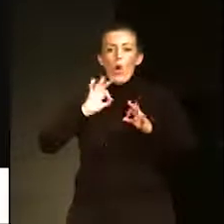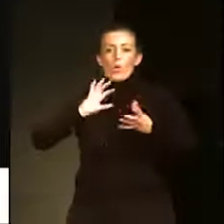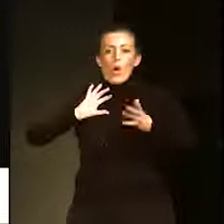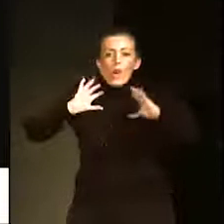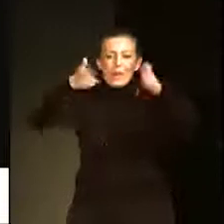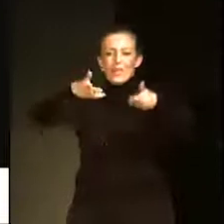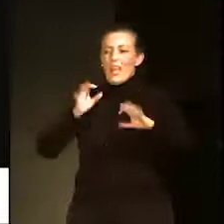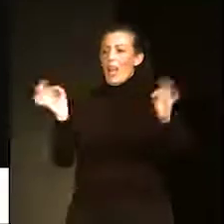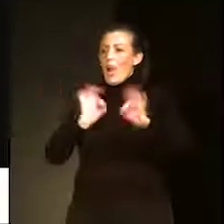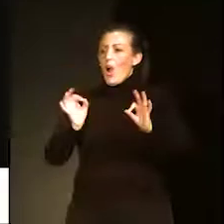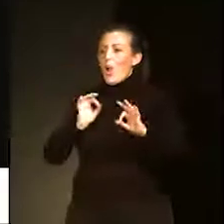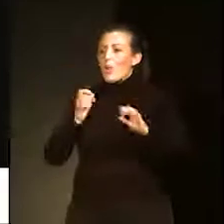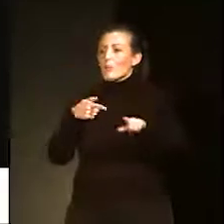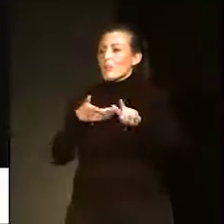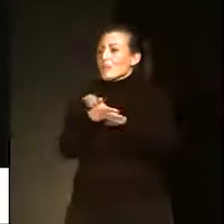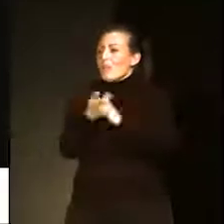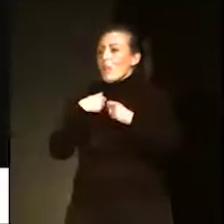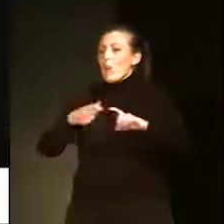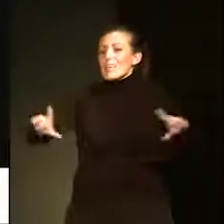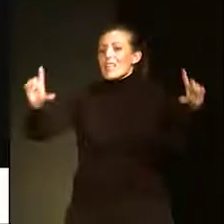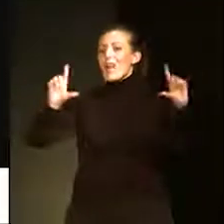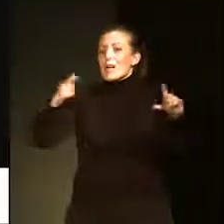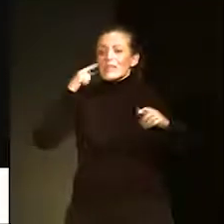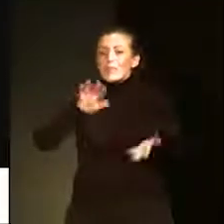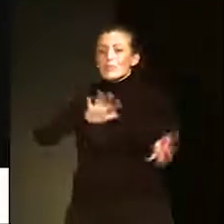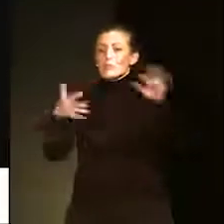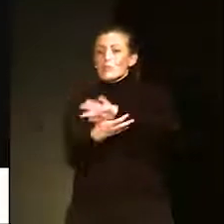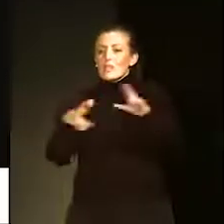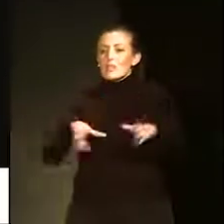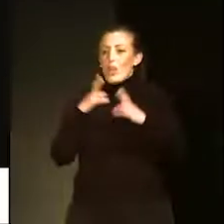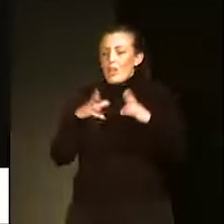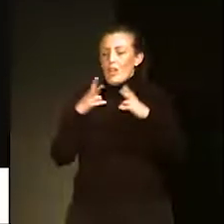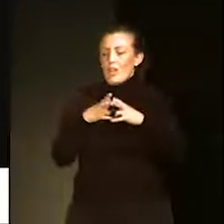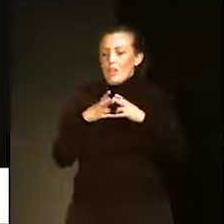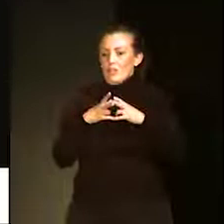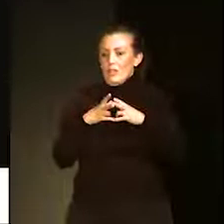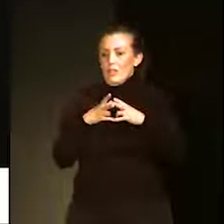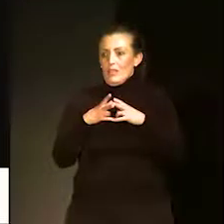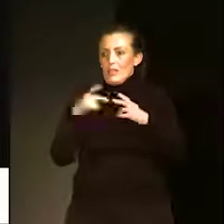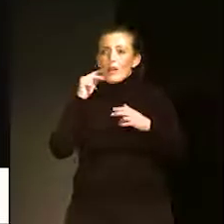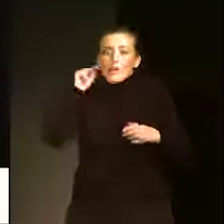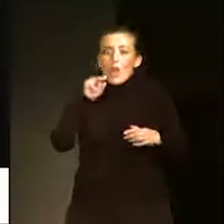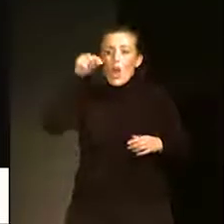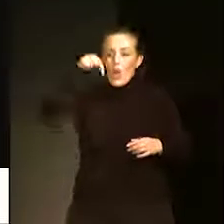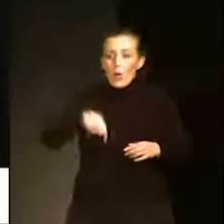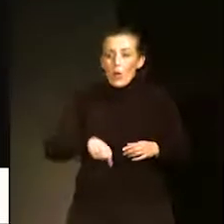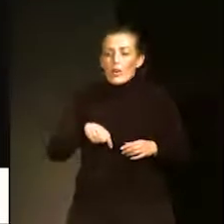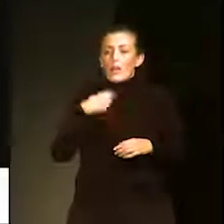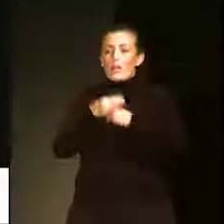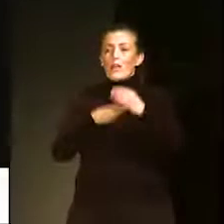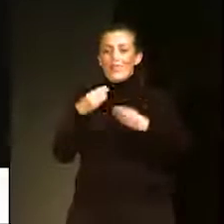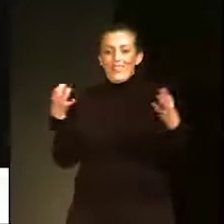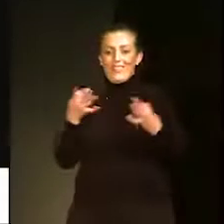un escaparate que impulsa esa necesaria transformación social y, como podemos ver hoy, se va a